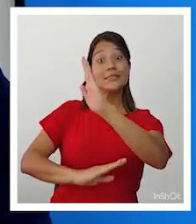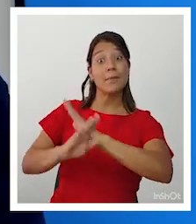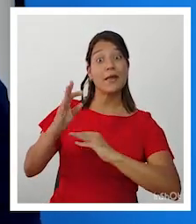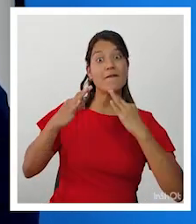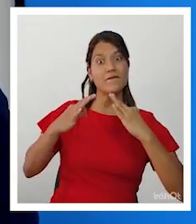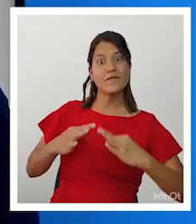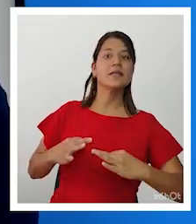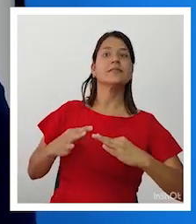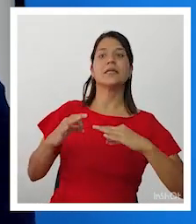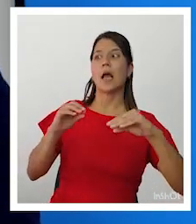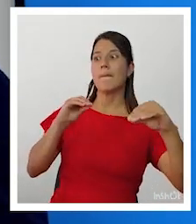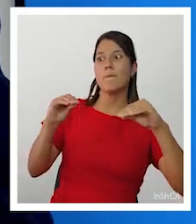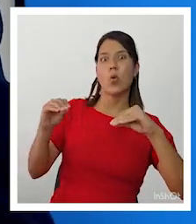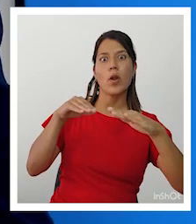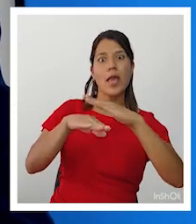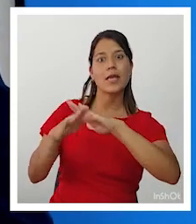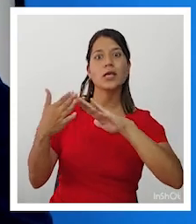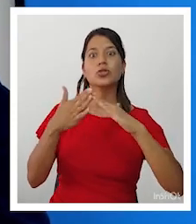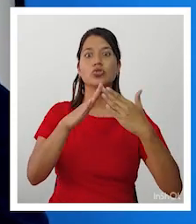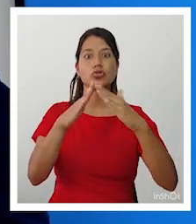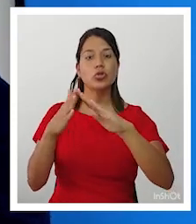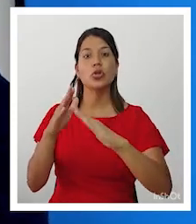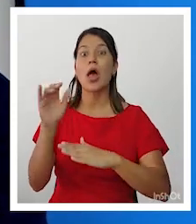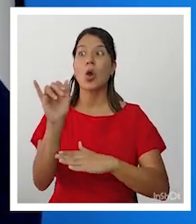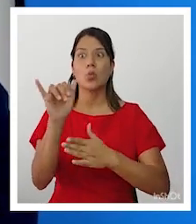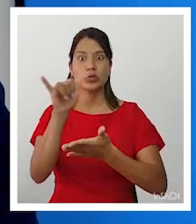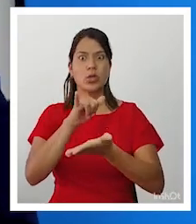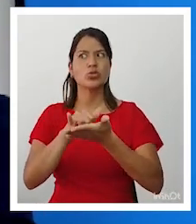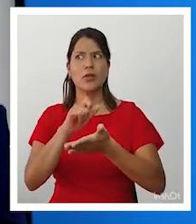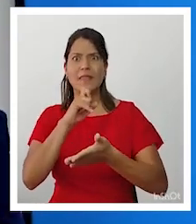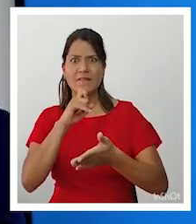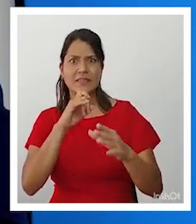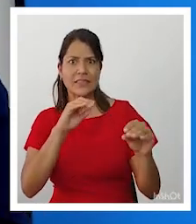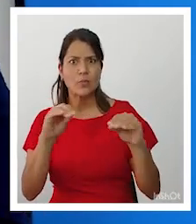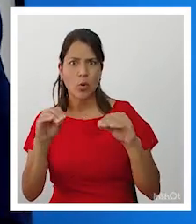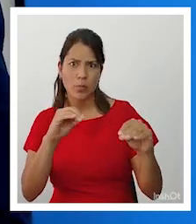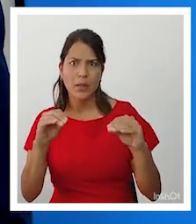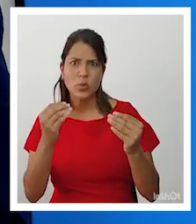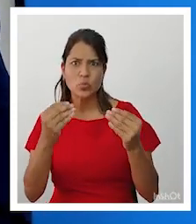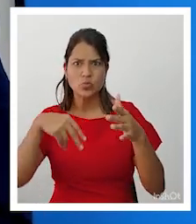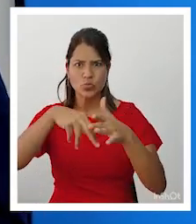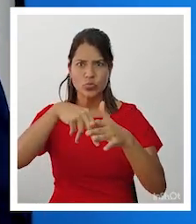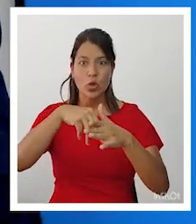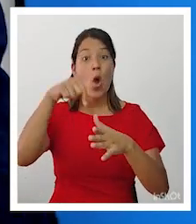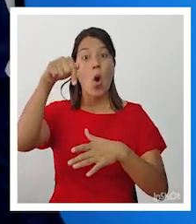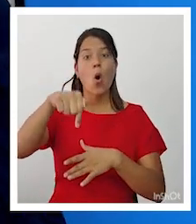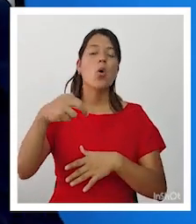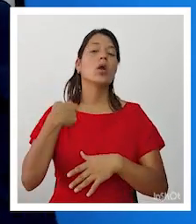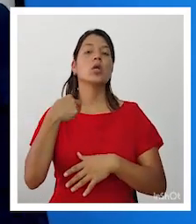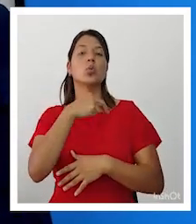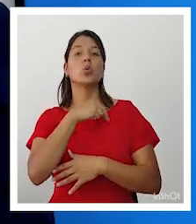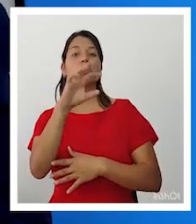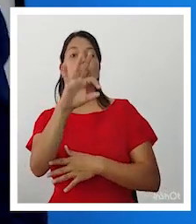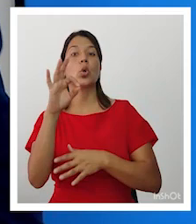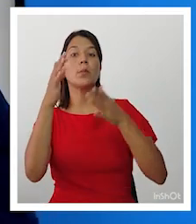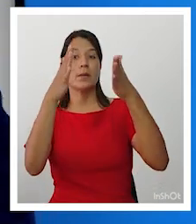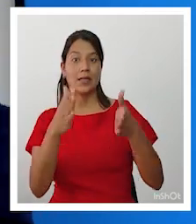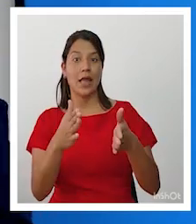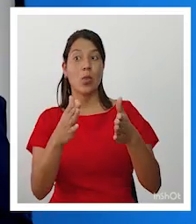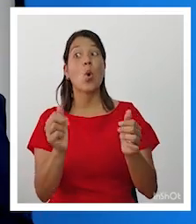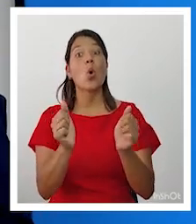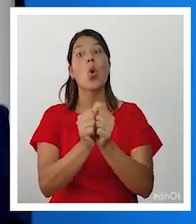en una ciudad como la ciudad de San José. Hoy nuestro invitado, junto a otro gran